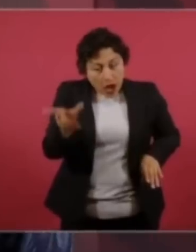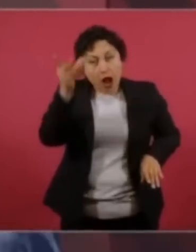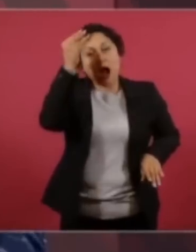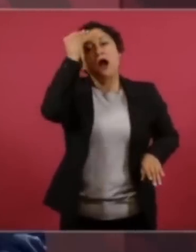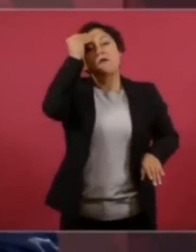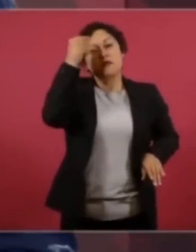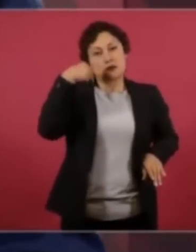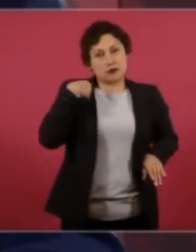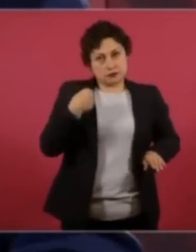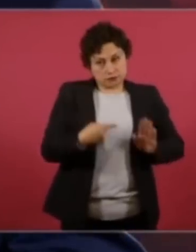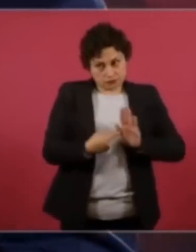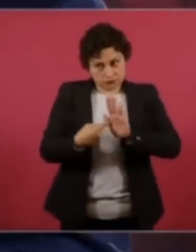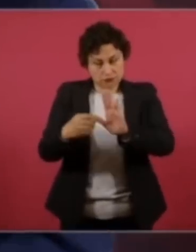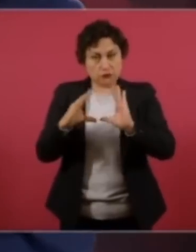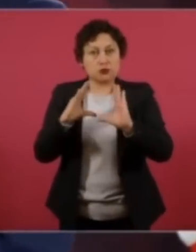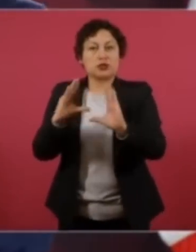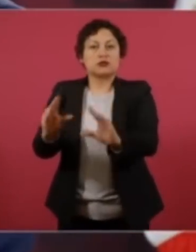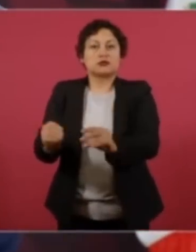¿no?